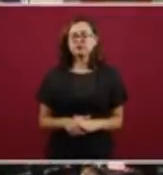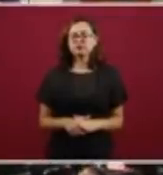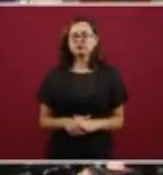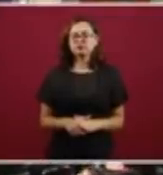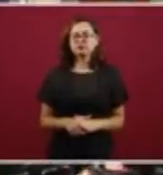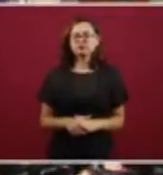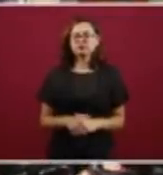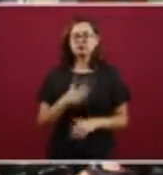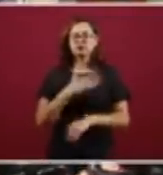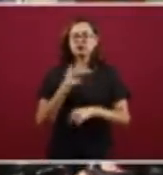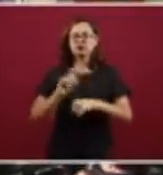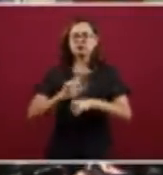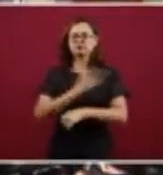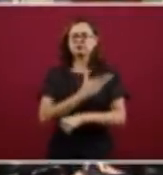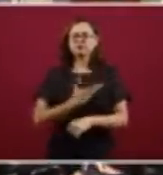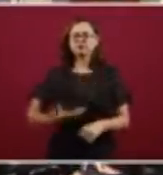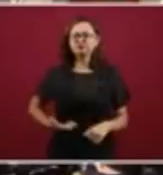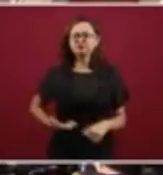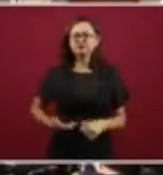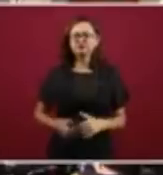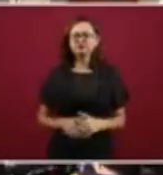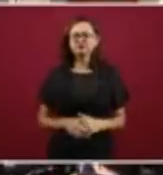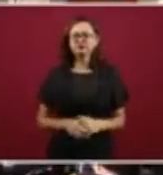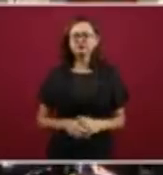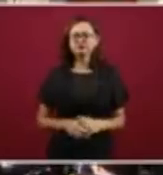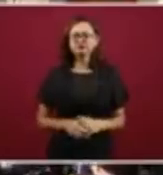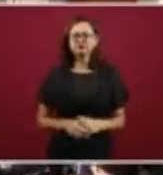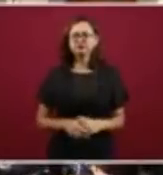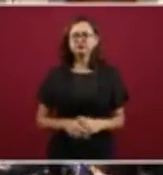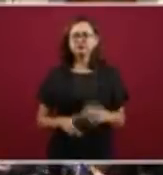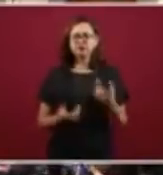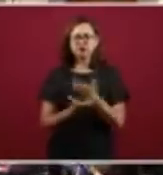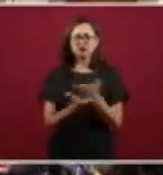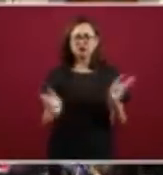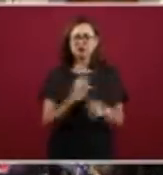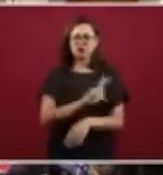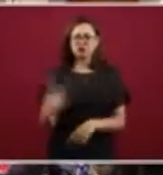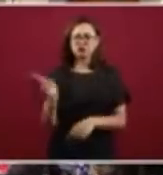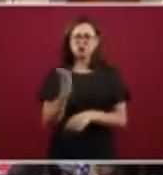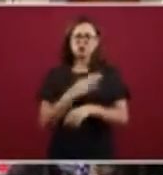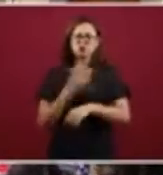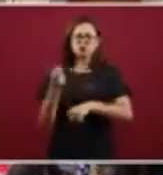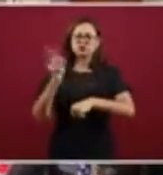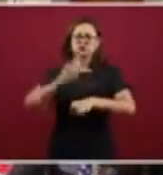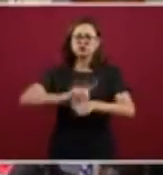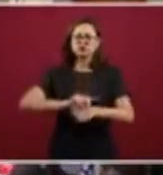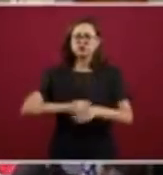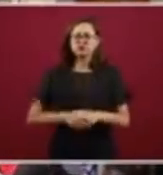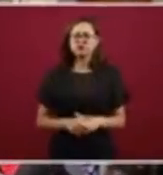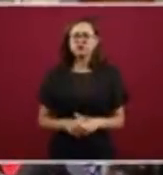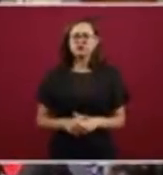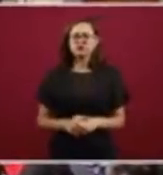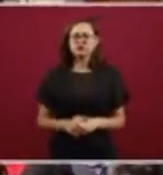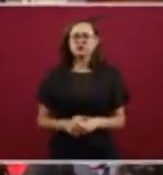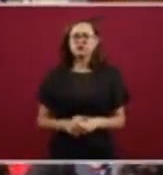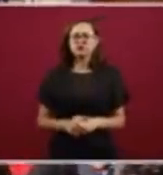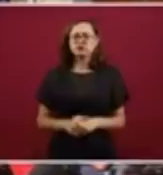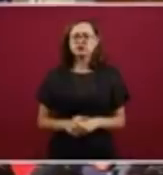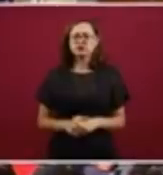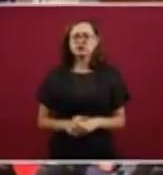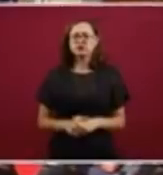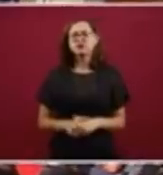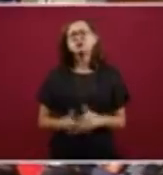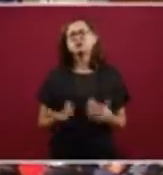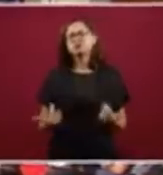Muy buenos días, señor presidente. Buenos días, señor presidente. Buenos días a todos. ¿Cómo hacer si esto no es una dádiva, si no es